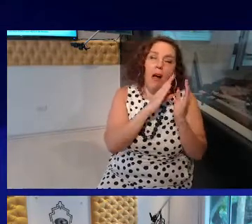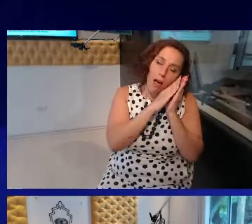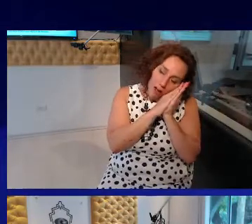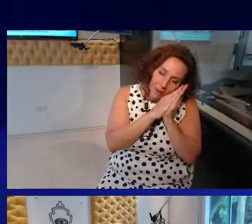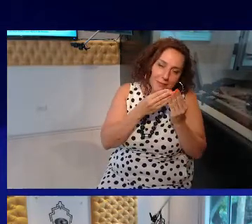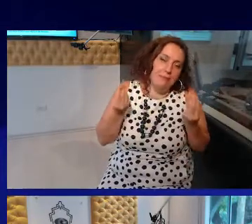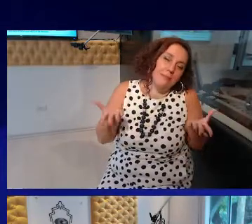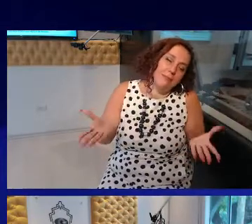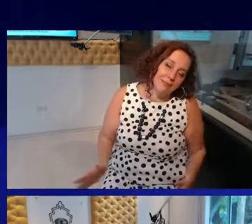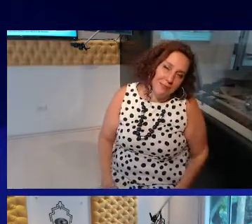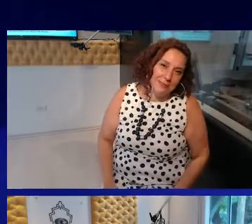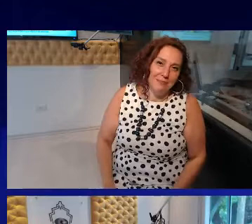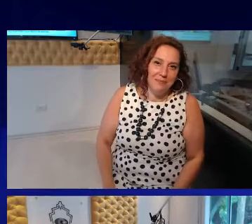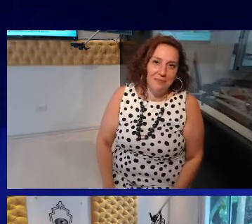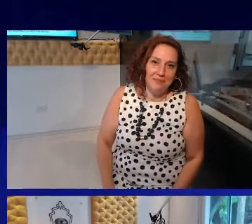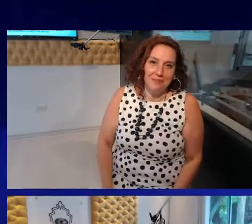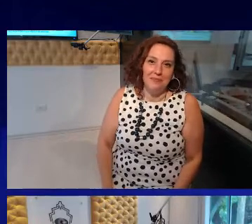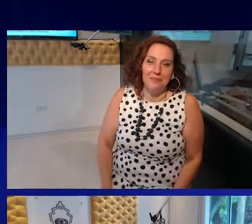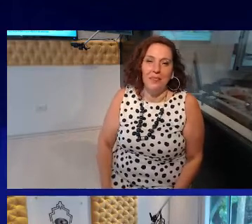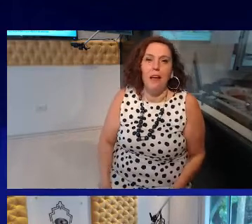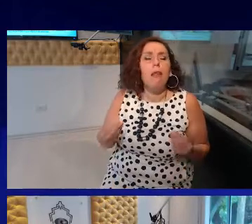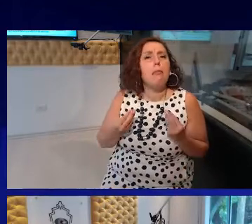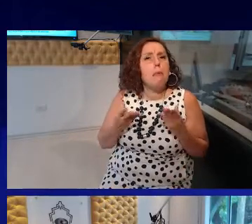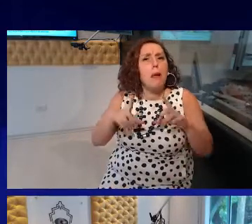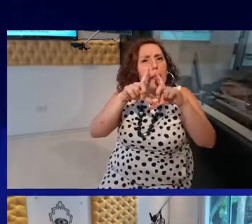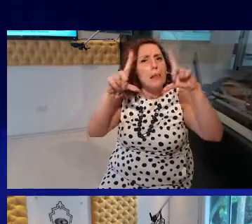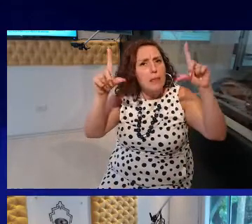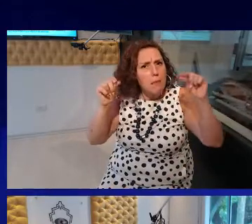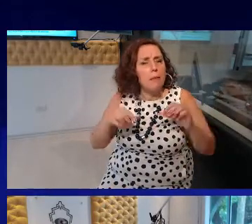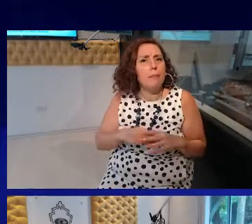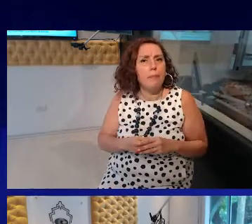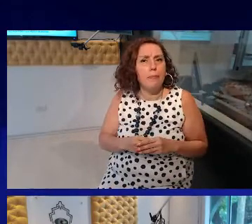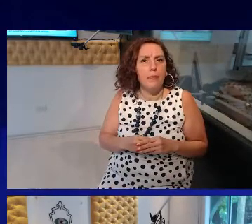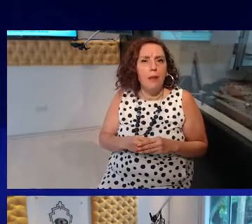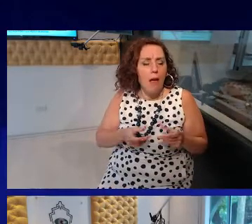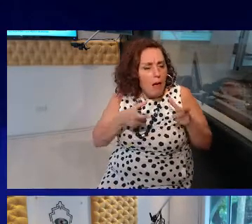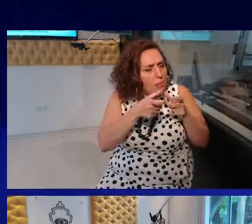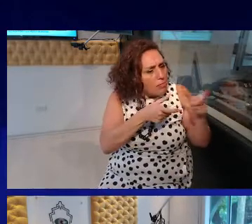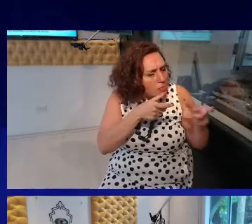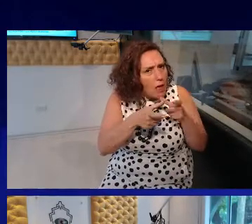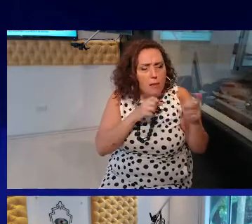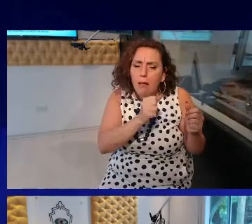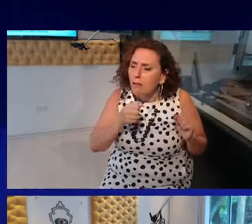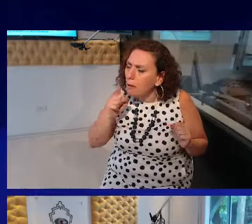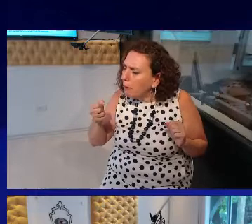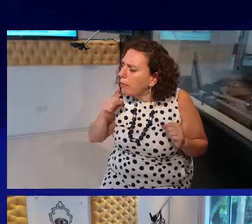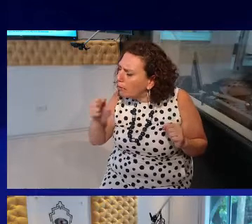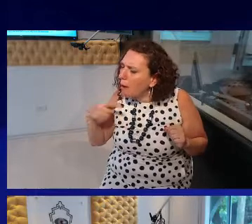programa Mejor de Noche? Que hacen entrevistas. ¿Entrevistas? Ajá, ¿qué más? Y hacen preguntas.